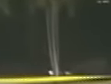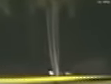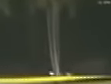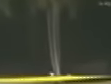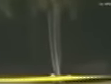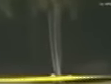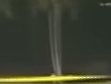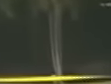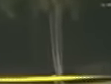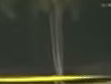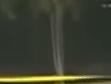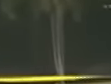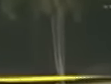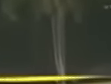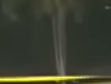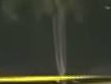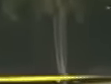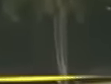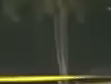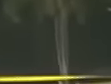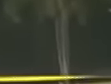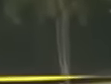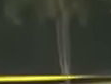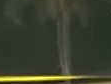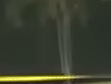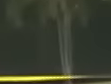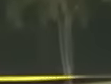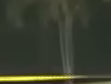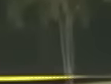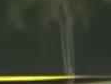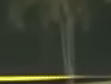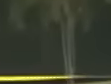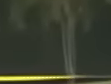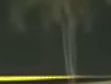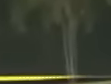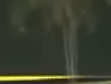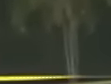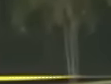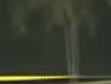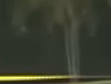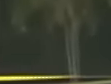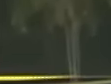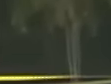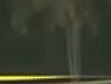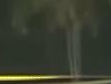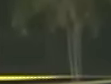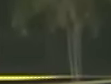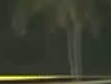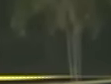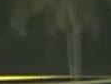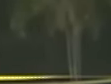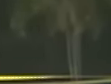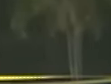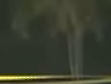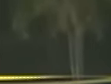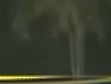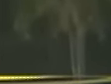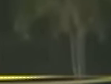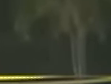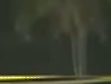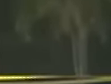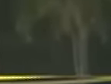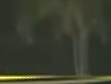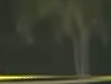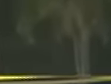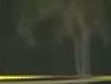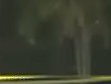comisiones especiales, entre ellas el Comité de Postulaciones Electorales. Es importante resaltar parte de los logros